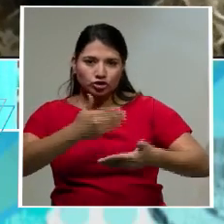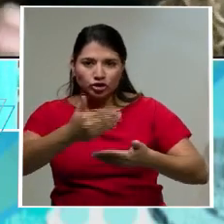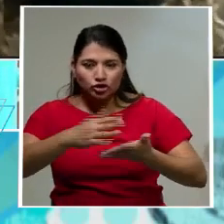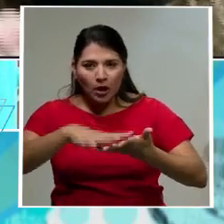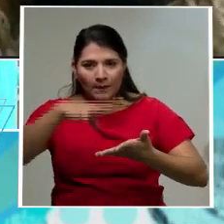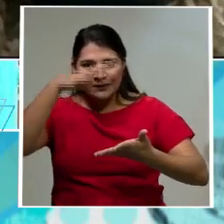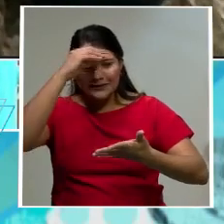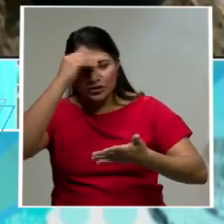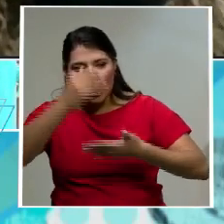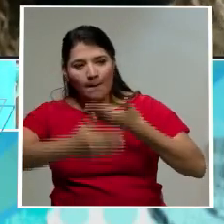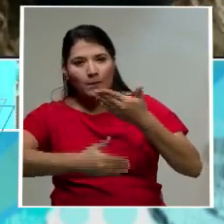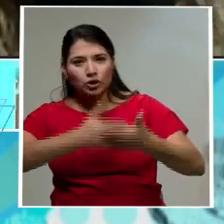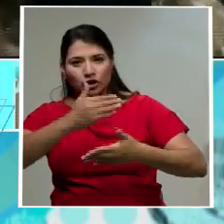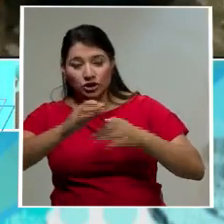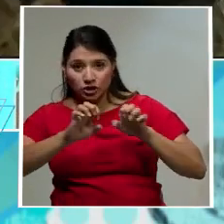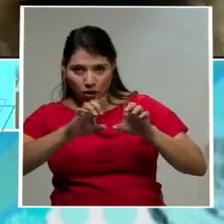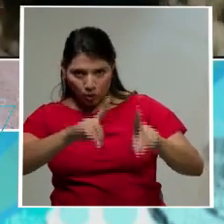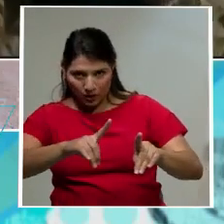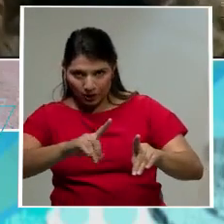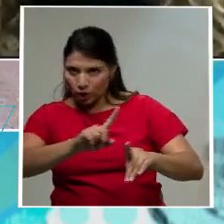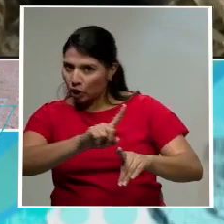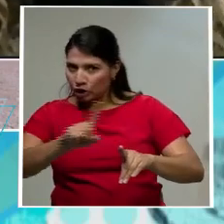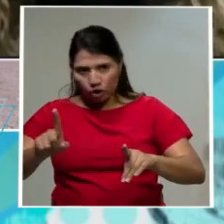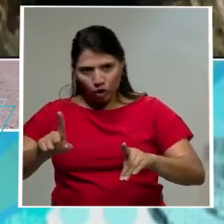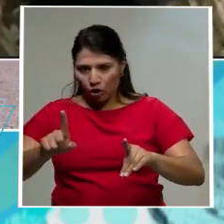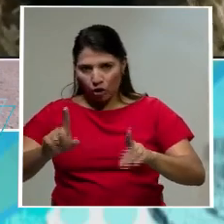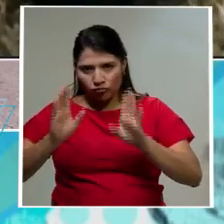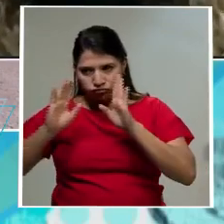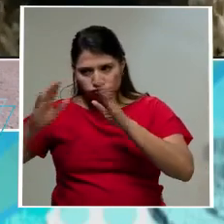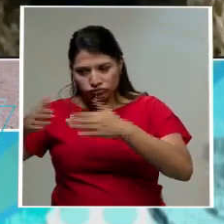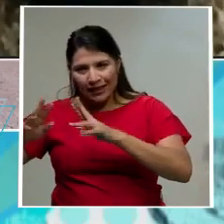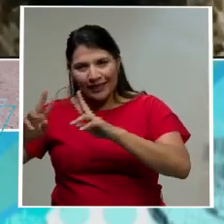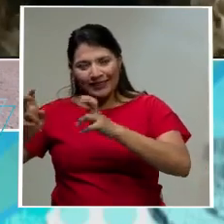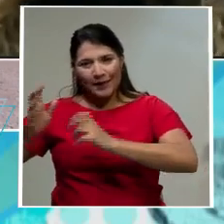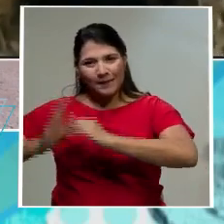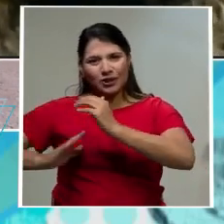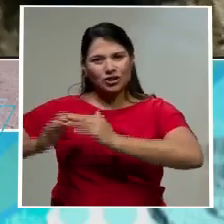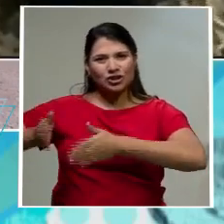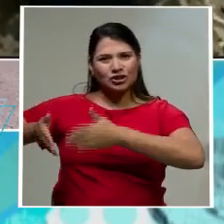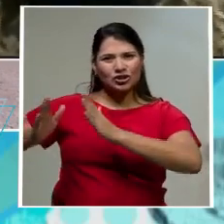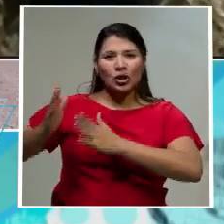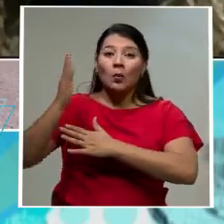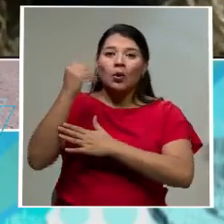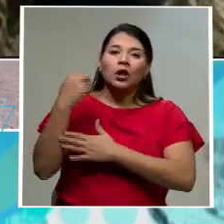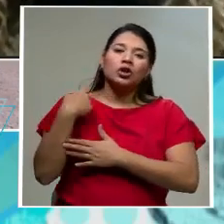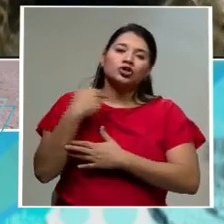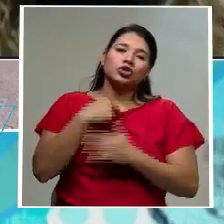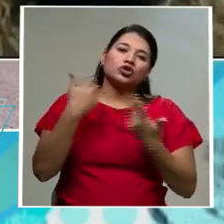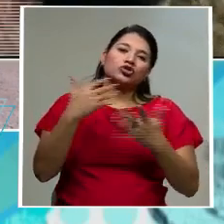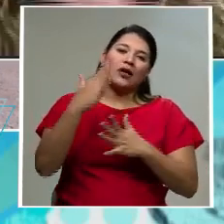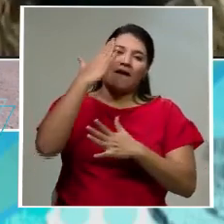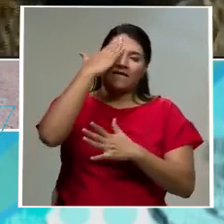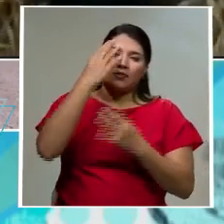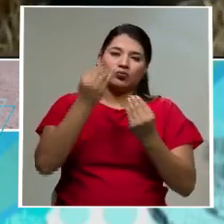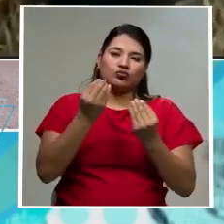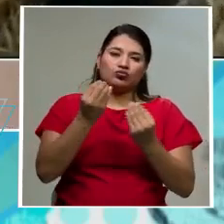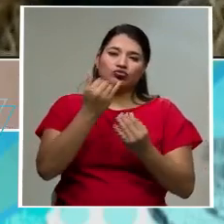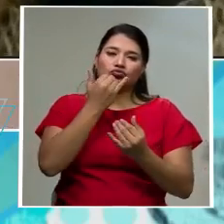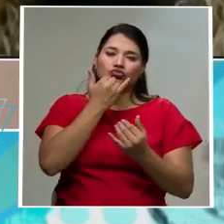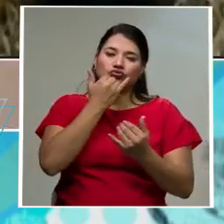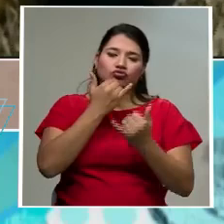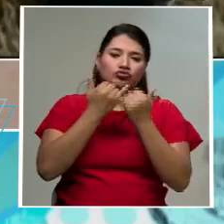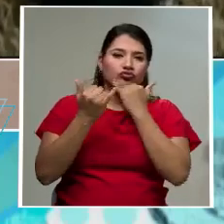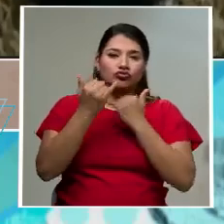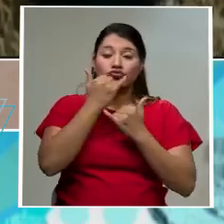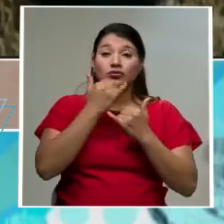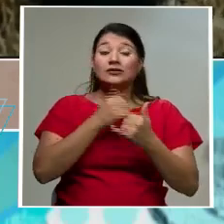temas de educación propiamente y no de construcción, porque hemos visto todos los desaciertos que hay. Además, se trajo en